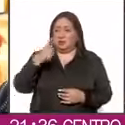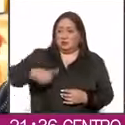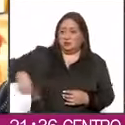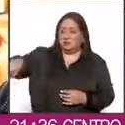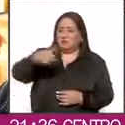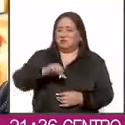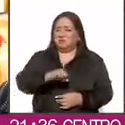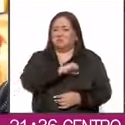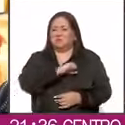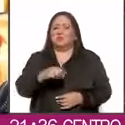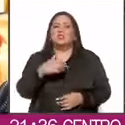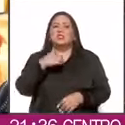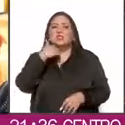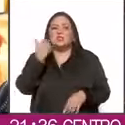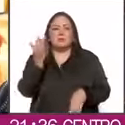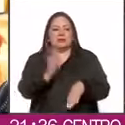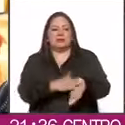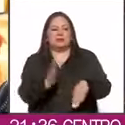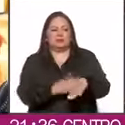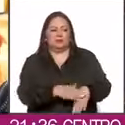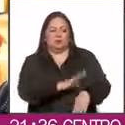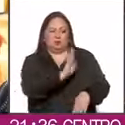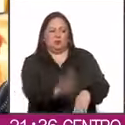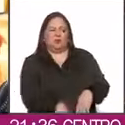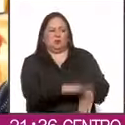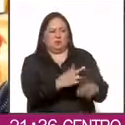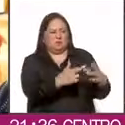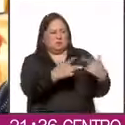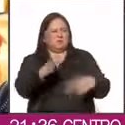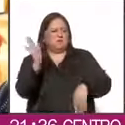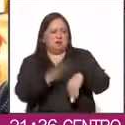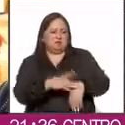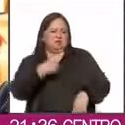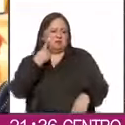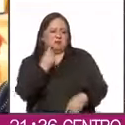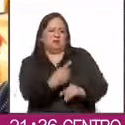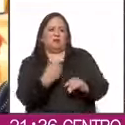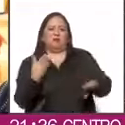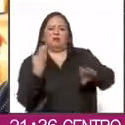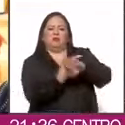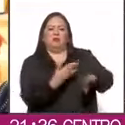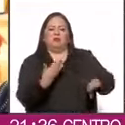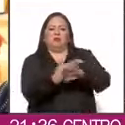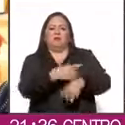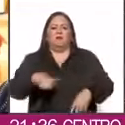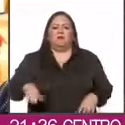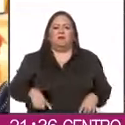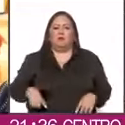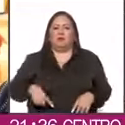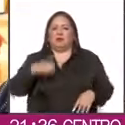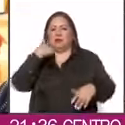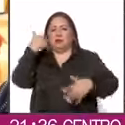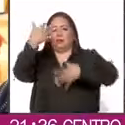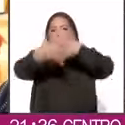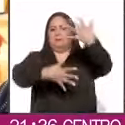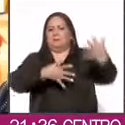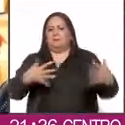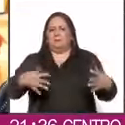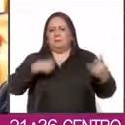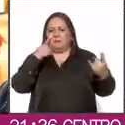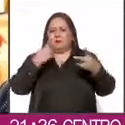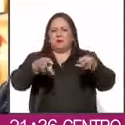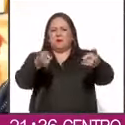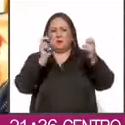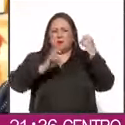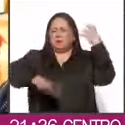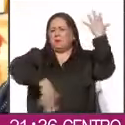canallas quieren más muertos, más destrucción. Esperan que se desate la violencia en las calles y